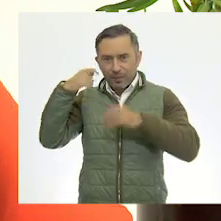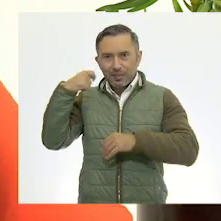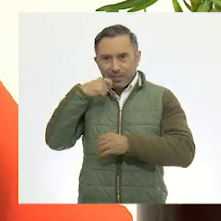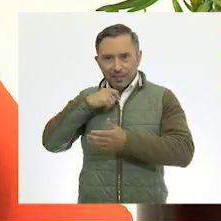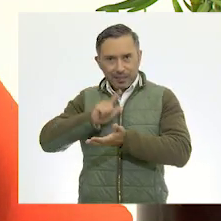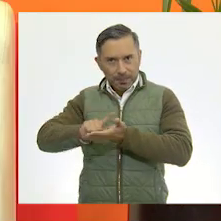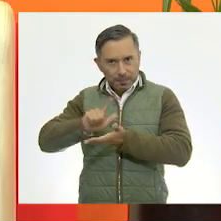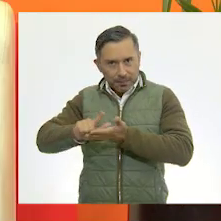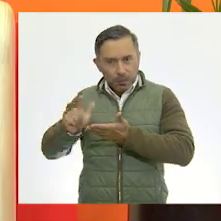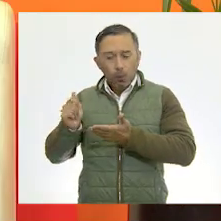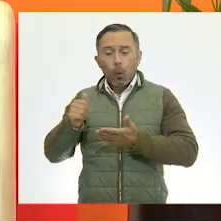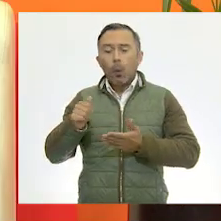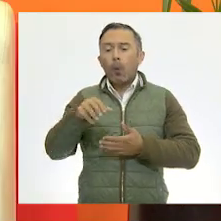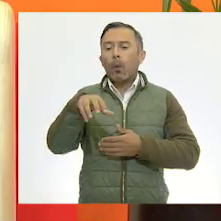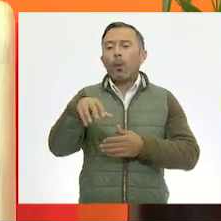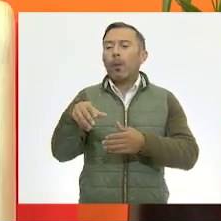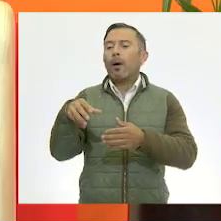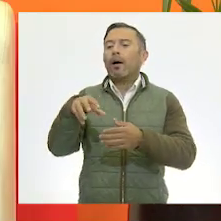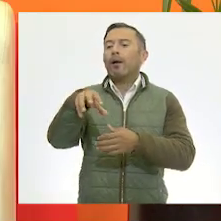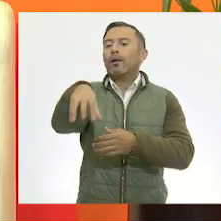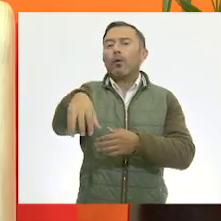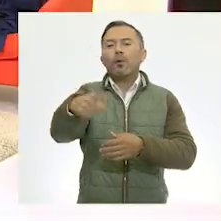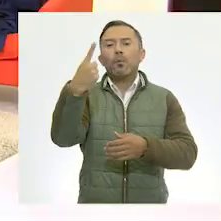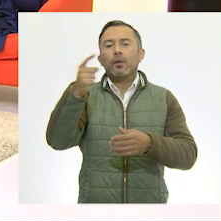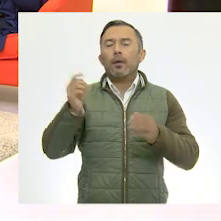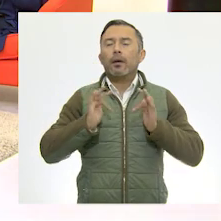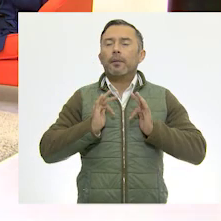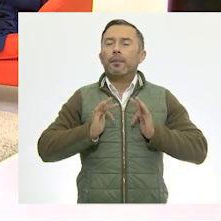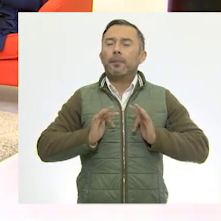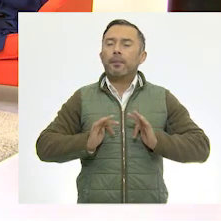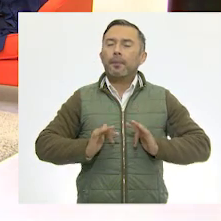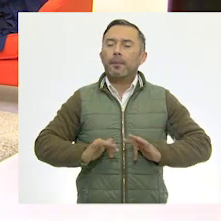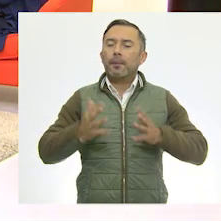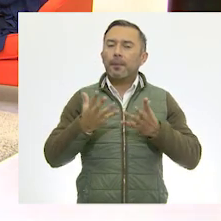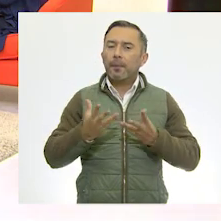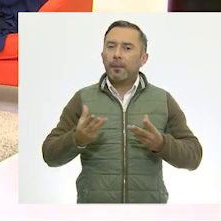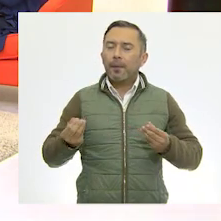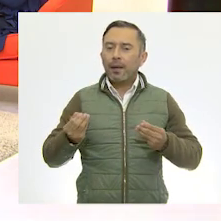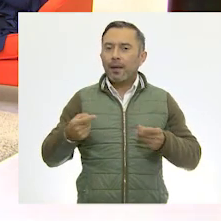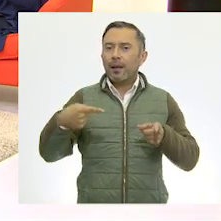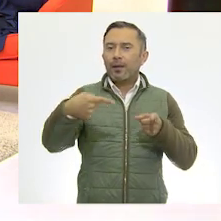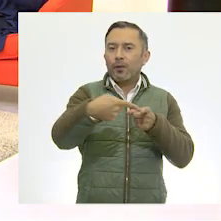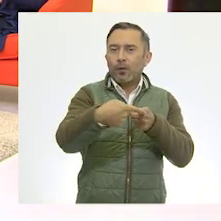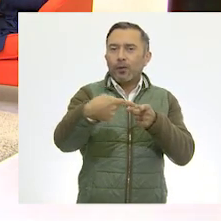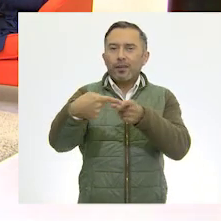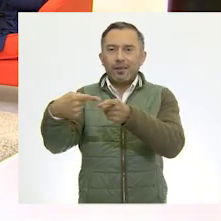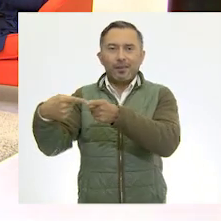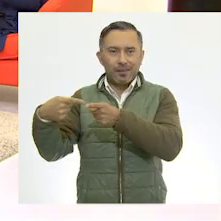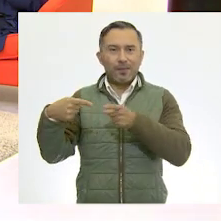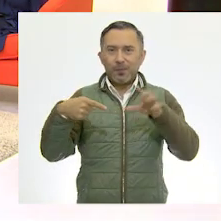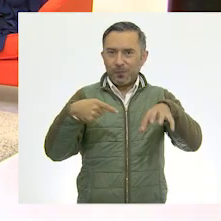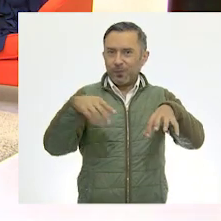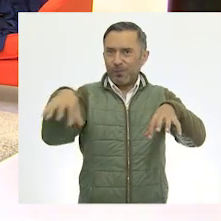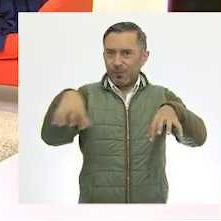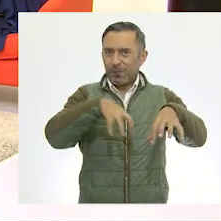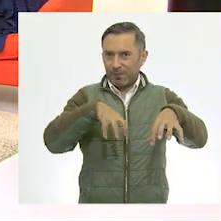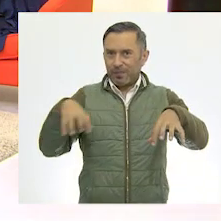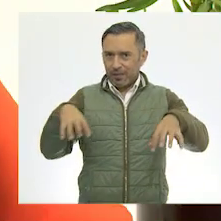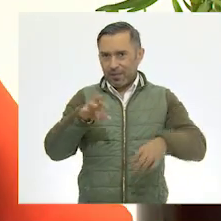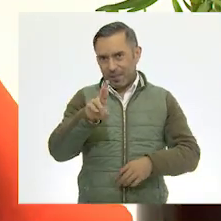relajación. Esto se puede llevar al aula también en primaria y por supuesto lo podemos llevar a casa. Claro.